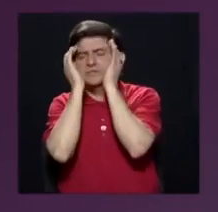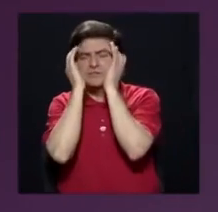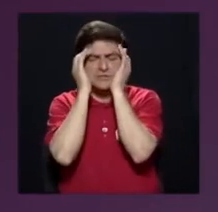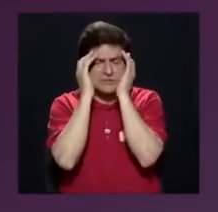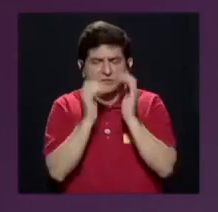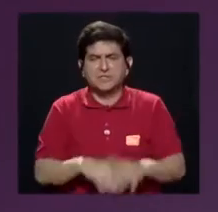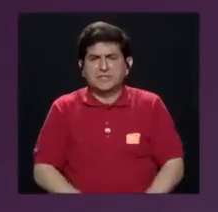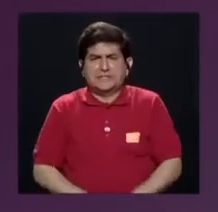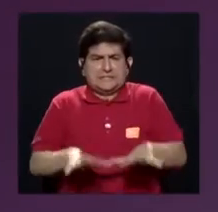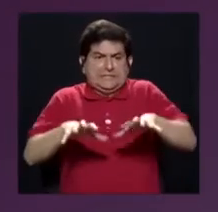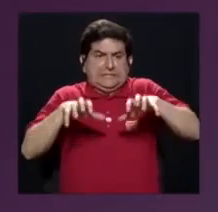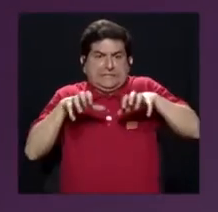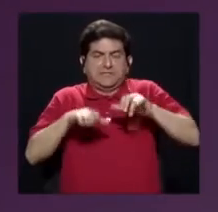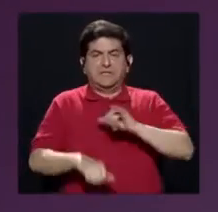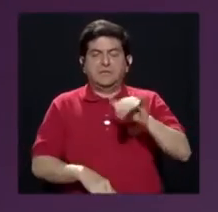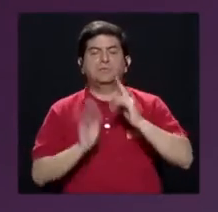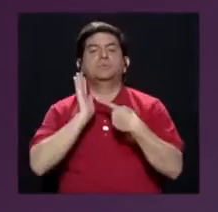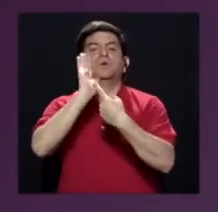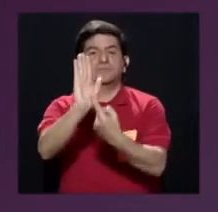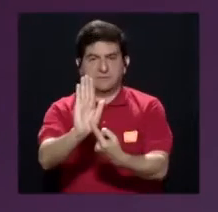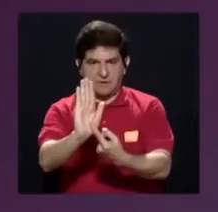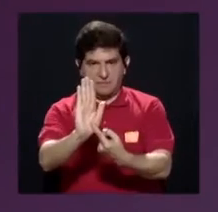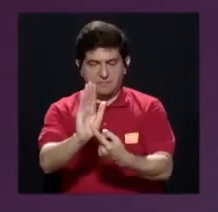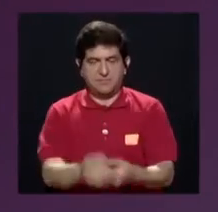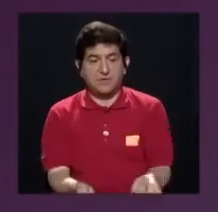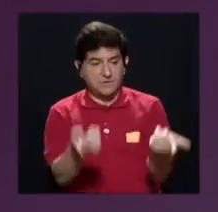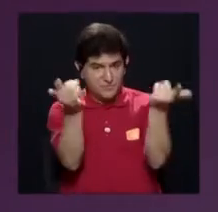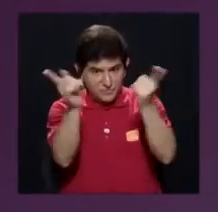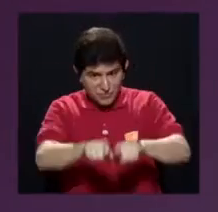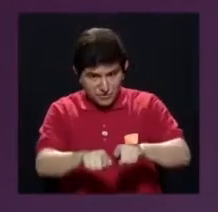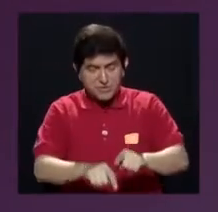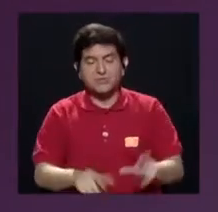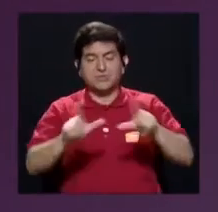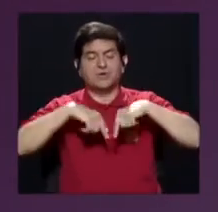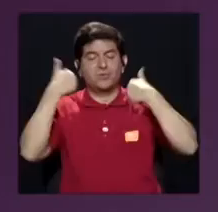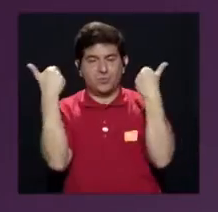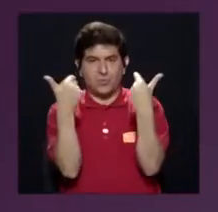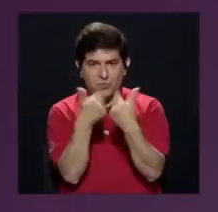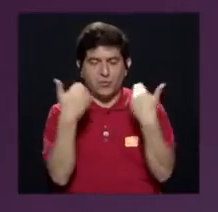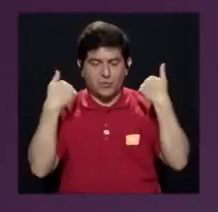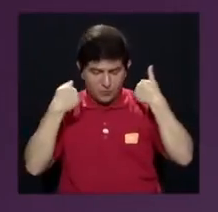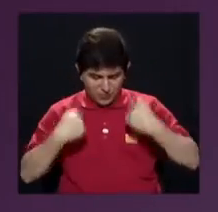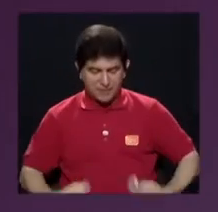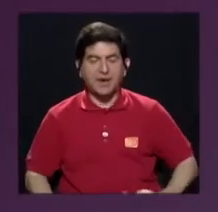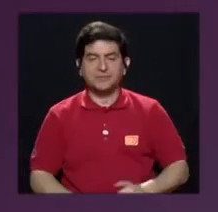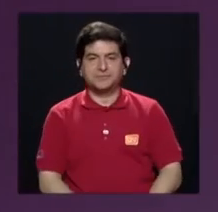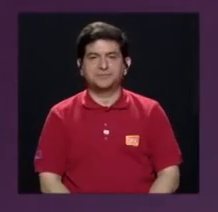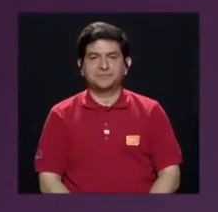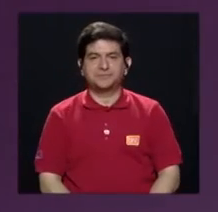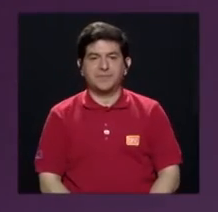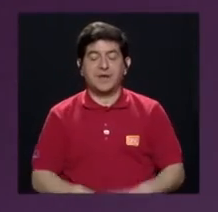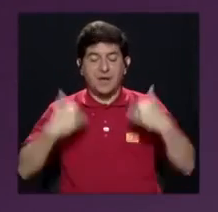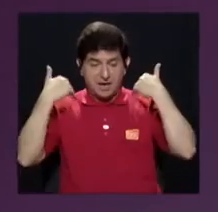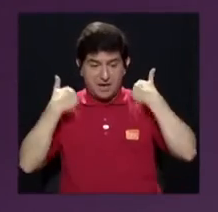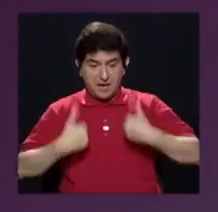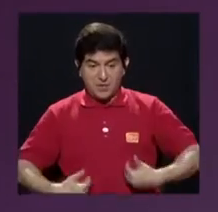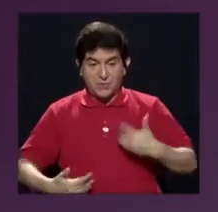estrés, habla también de lo que está pasando en el colectivo humano. ¿Sí? Uh-huh. El ser humano se siente